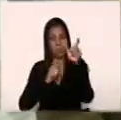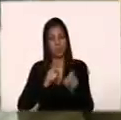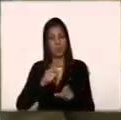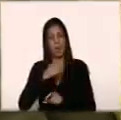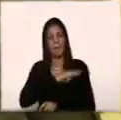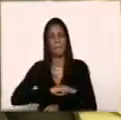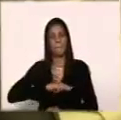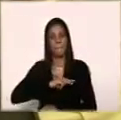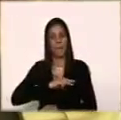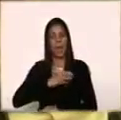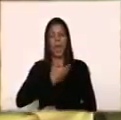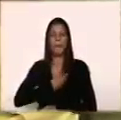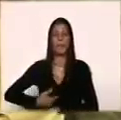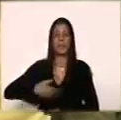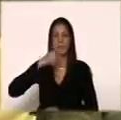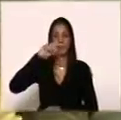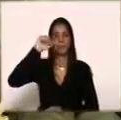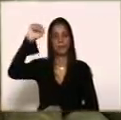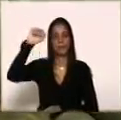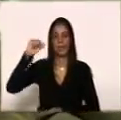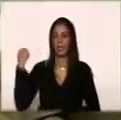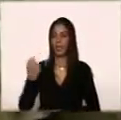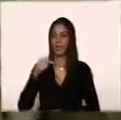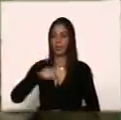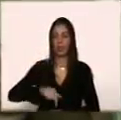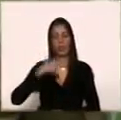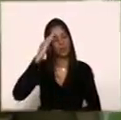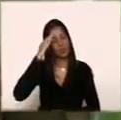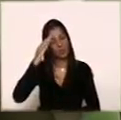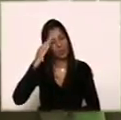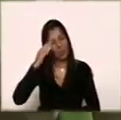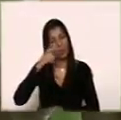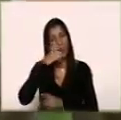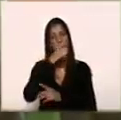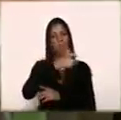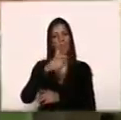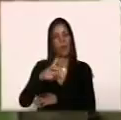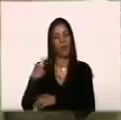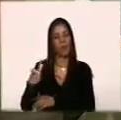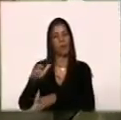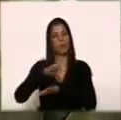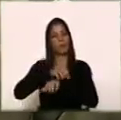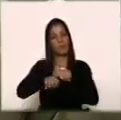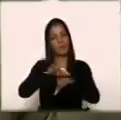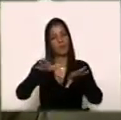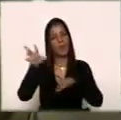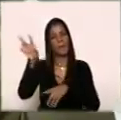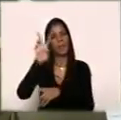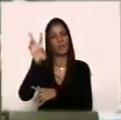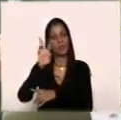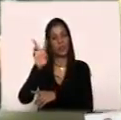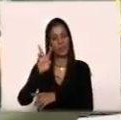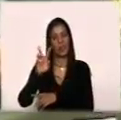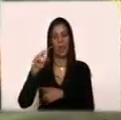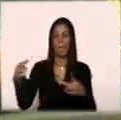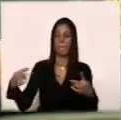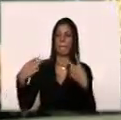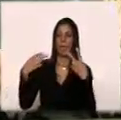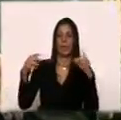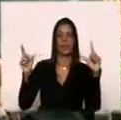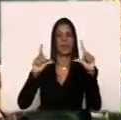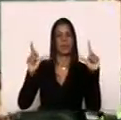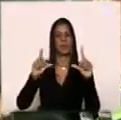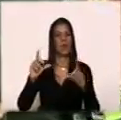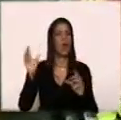Nicolás Maduro Moros. Desde aquí nosotros queremos saludar también al pueblo de la República Bolivariana de Venezuela, a los que nos ven, a los que